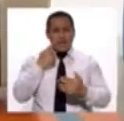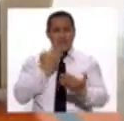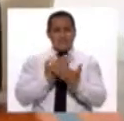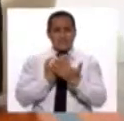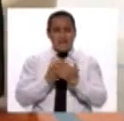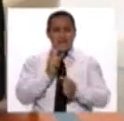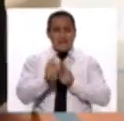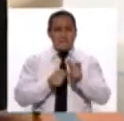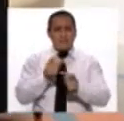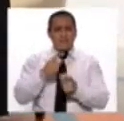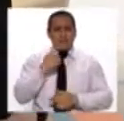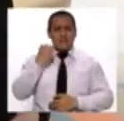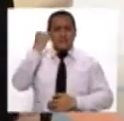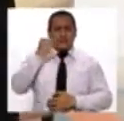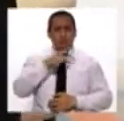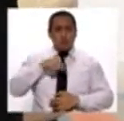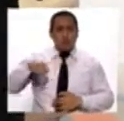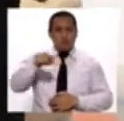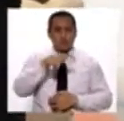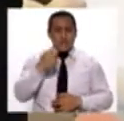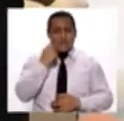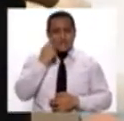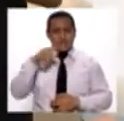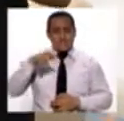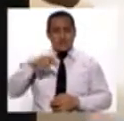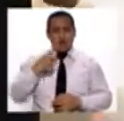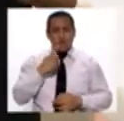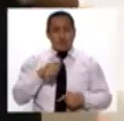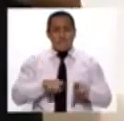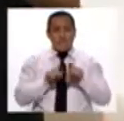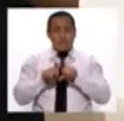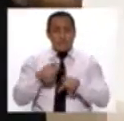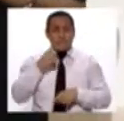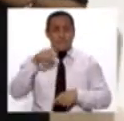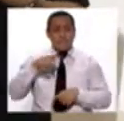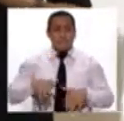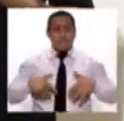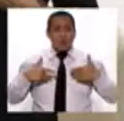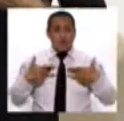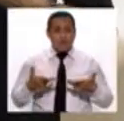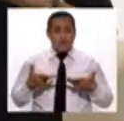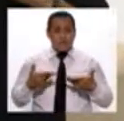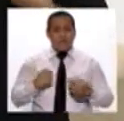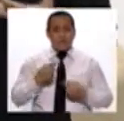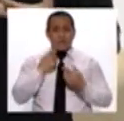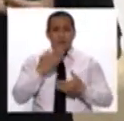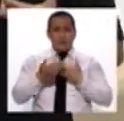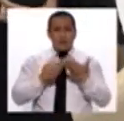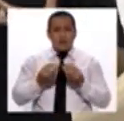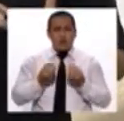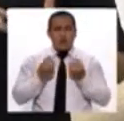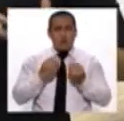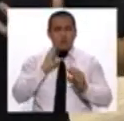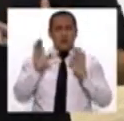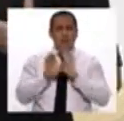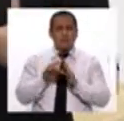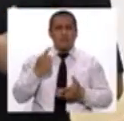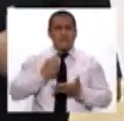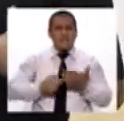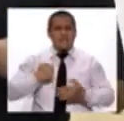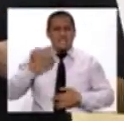a sus derechos porque es información que usted necesita conocer y que además necesita también poder manejar, como por ejemplo,